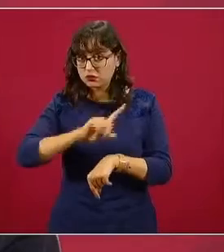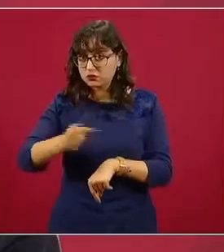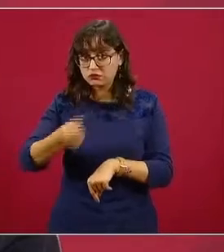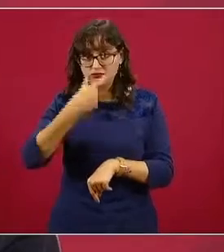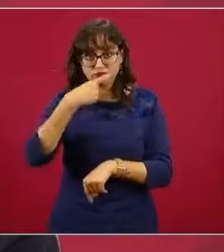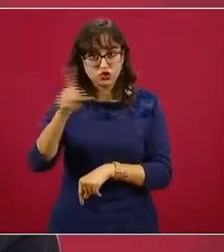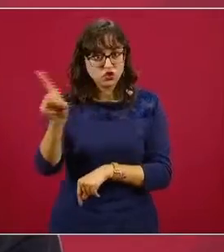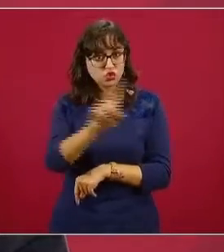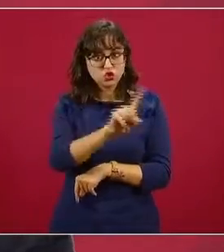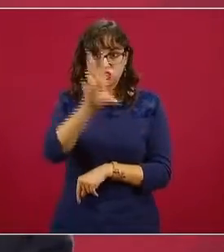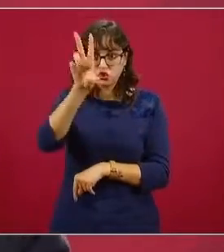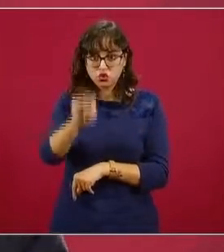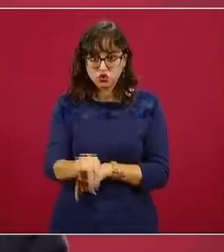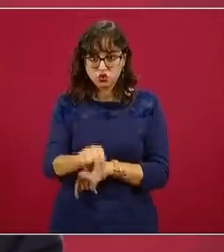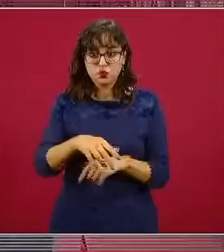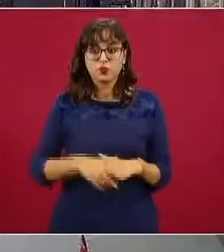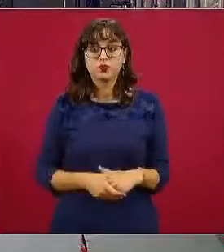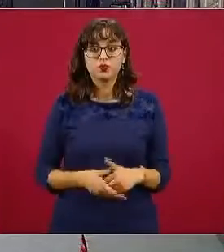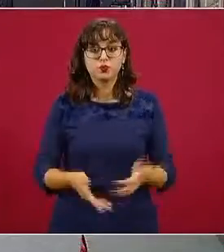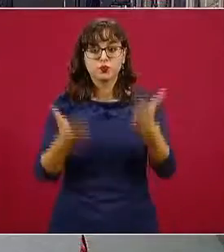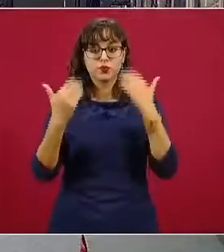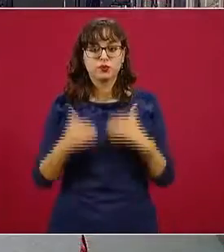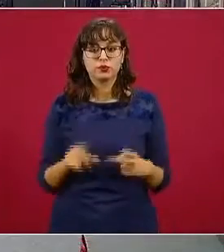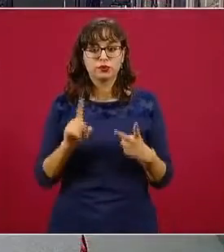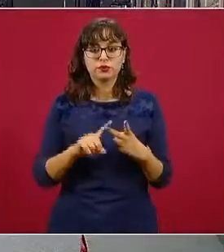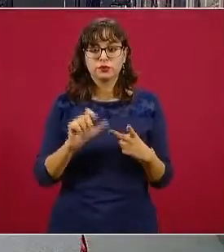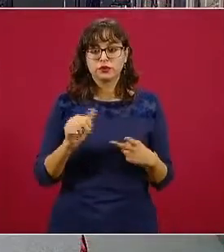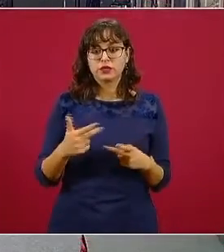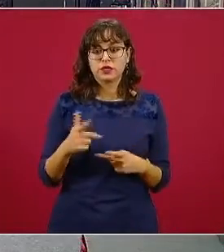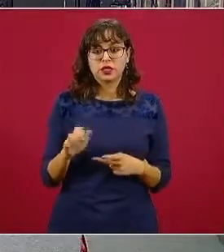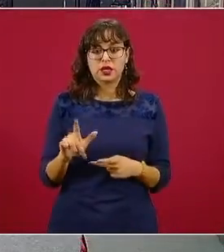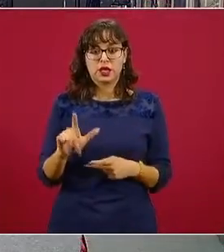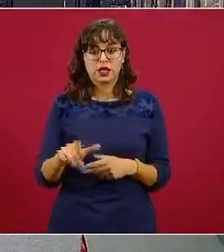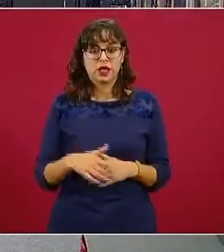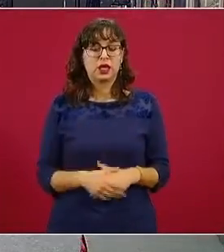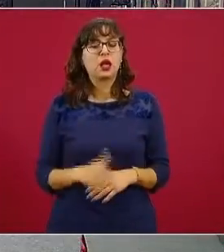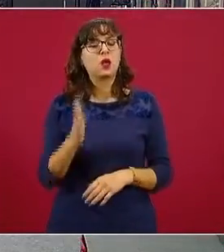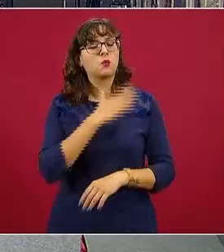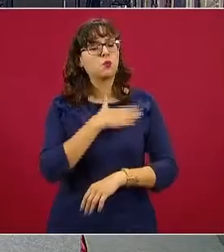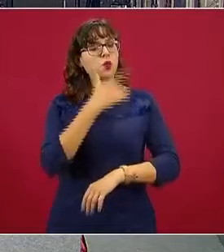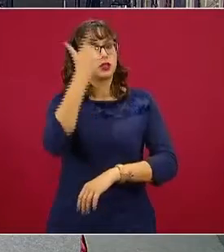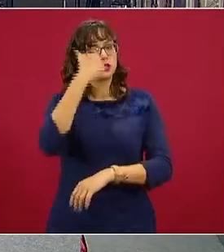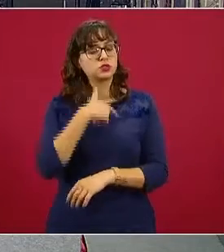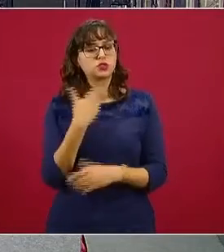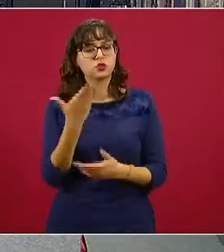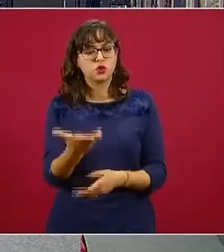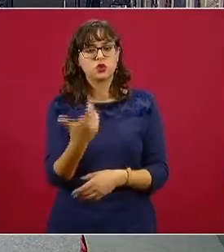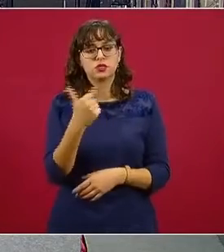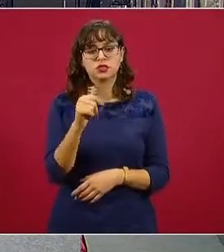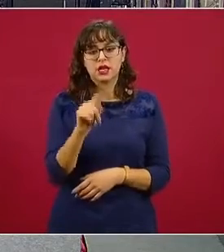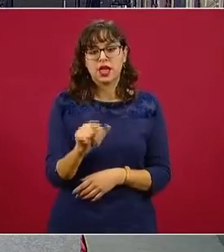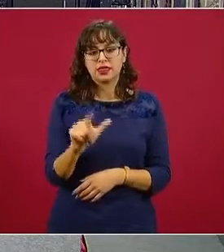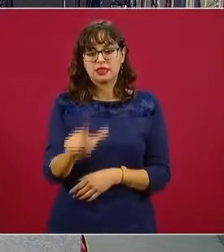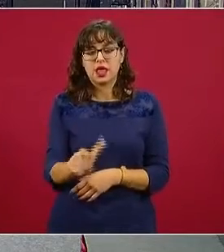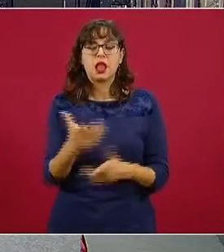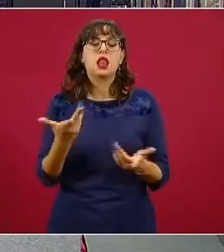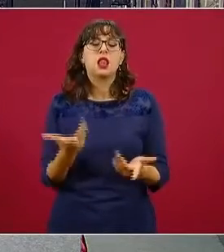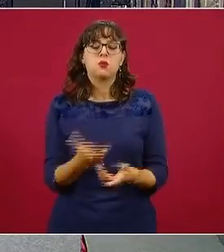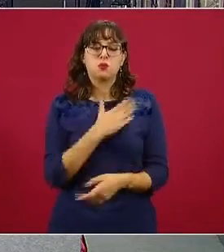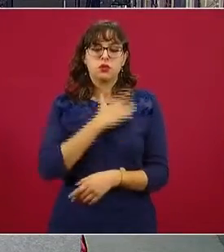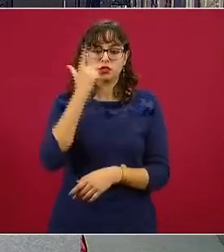COVID-19. Gracias. Ángel, por favor. Buenas noches, subsecretario Gatell. Buenas noches, directores